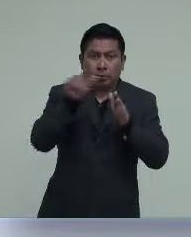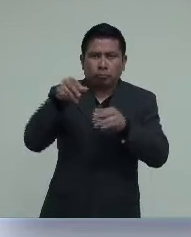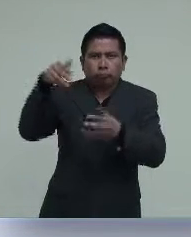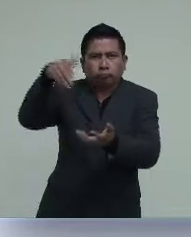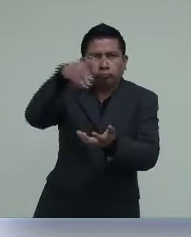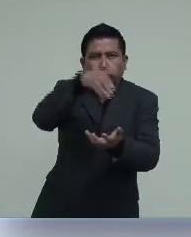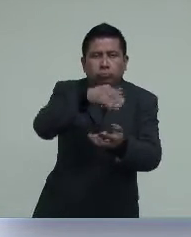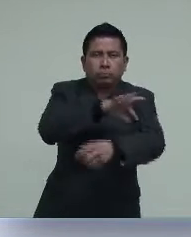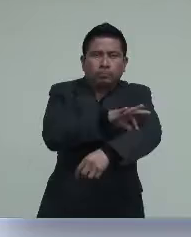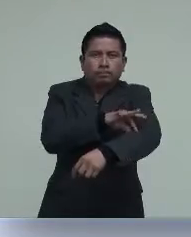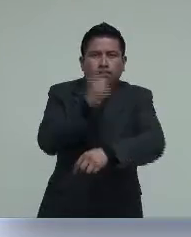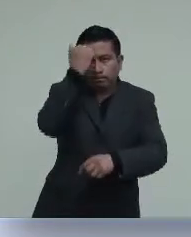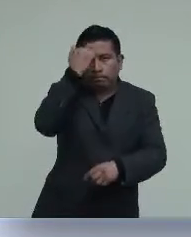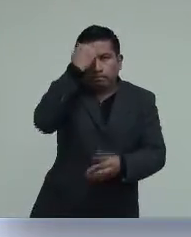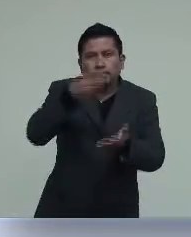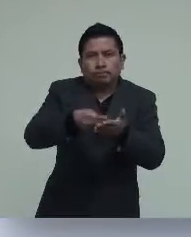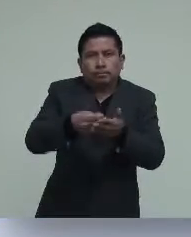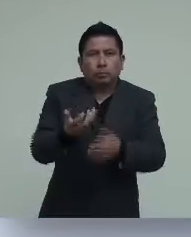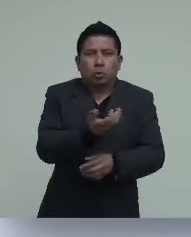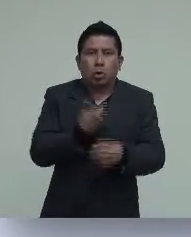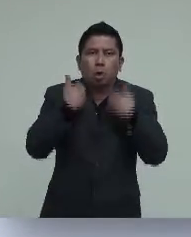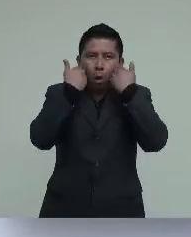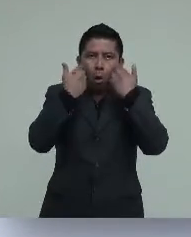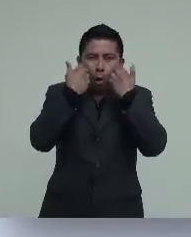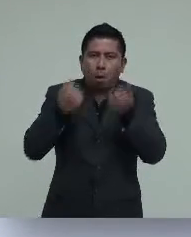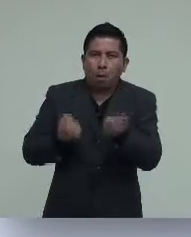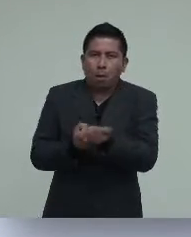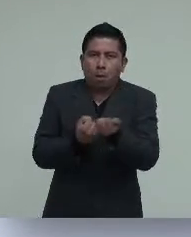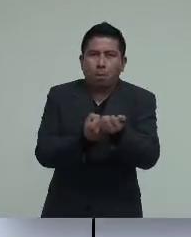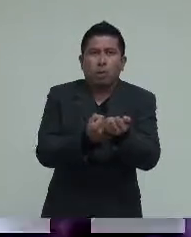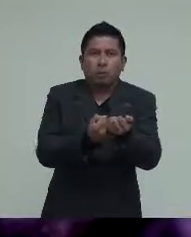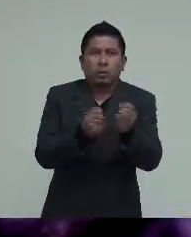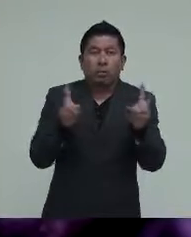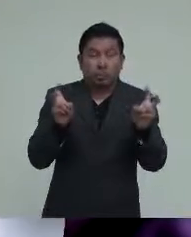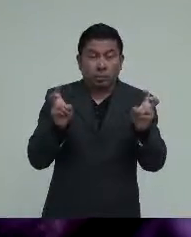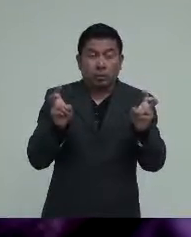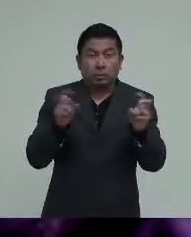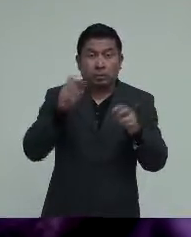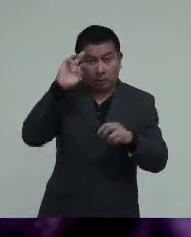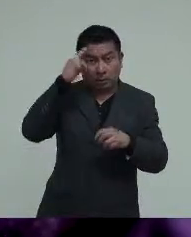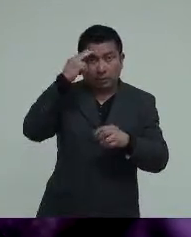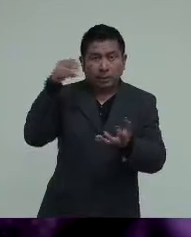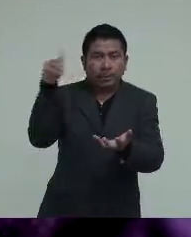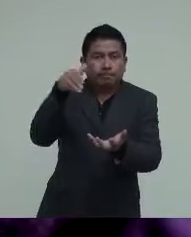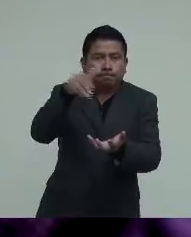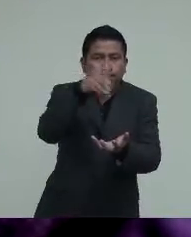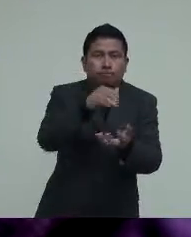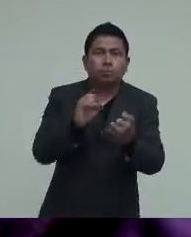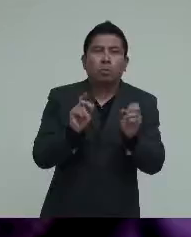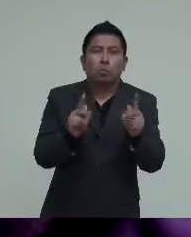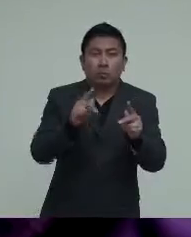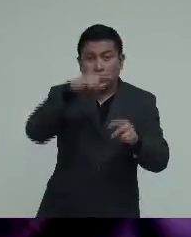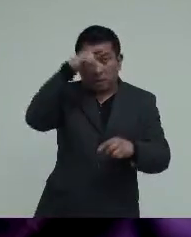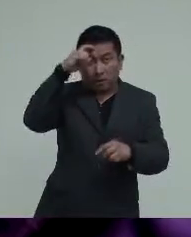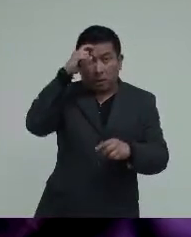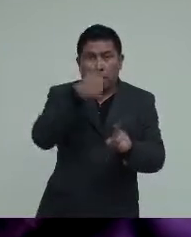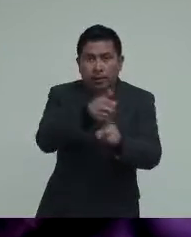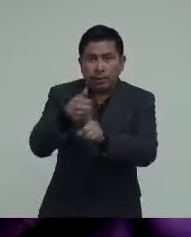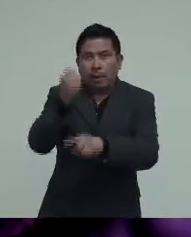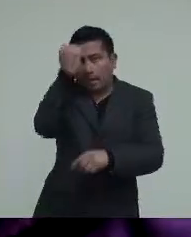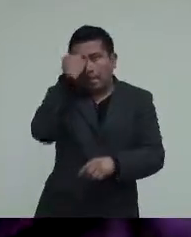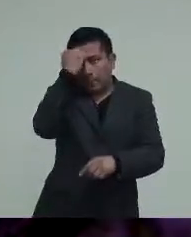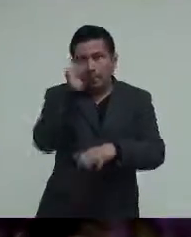de empoderamiento económico para jóvenes. Este es un tema que promueve pues, el empleo y